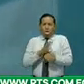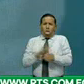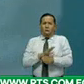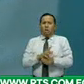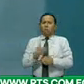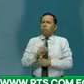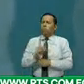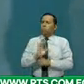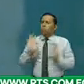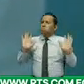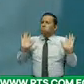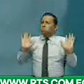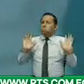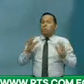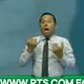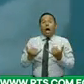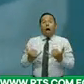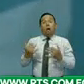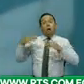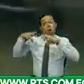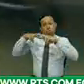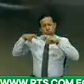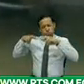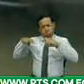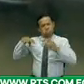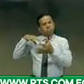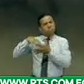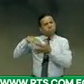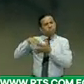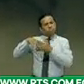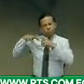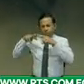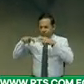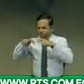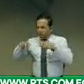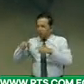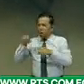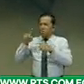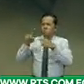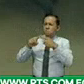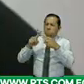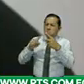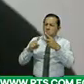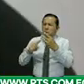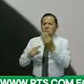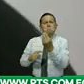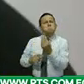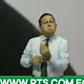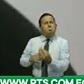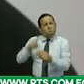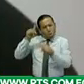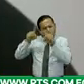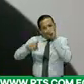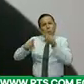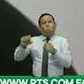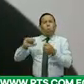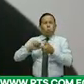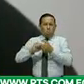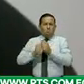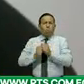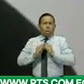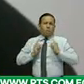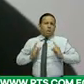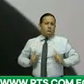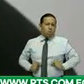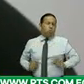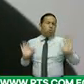base a los estudios que son suficientemente avalados, son contadas las personas que han presentado efectos. Sin embargo, los eventos adversos